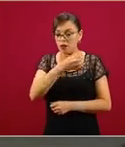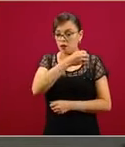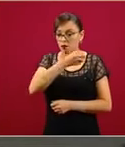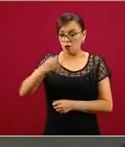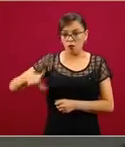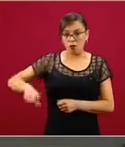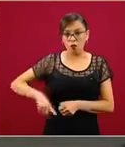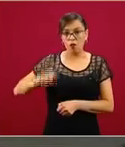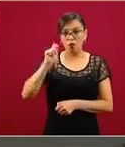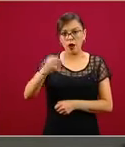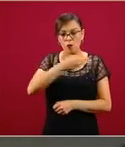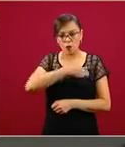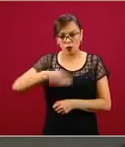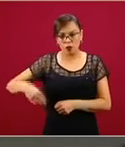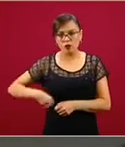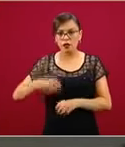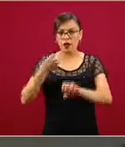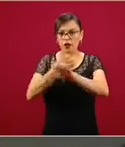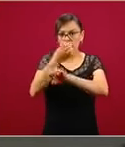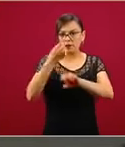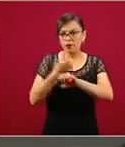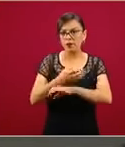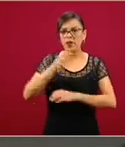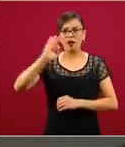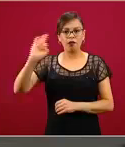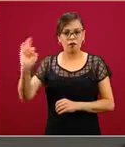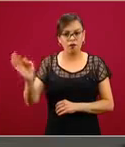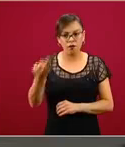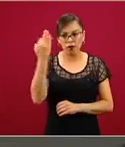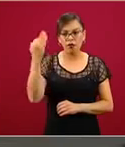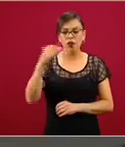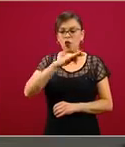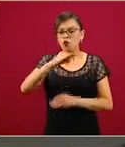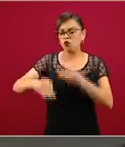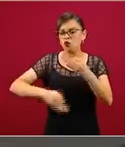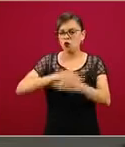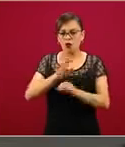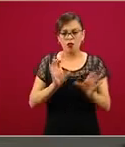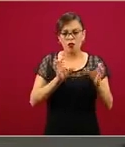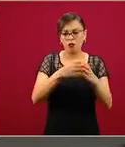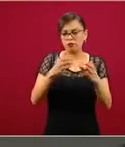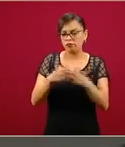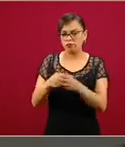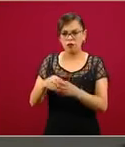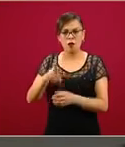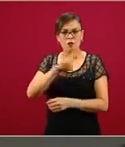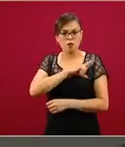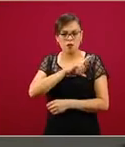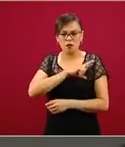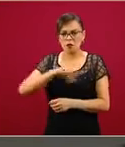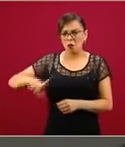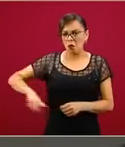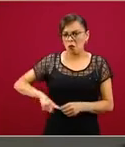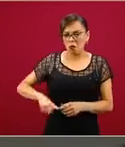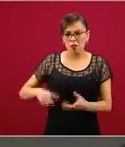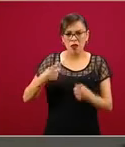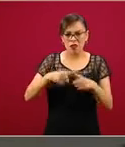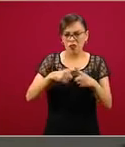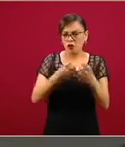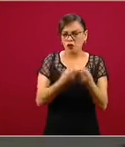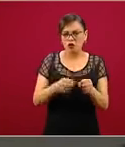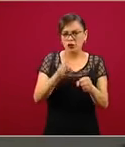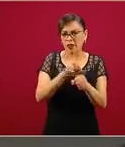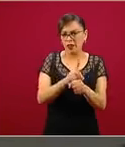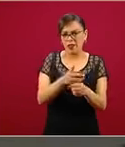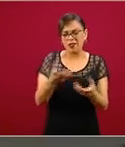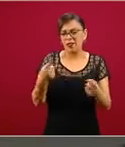municipal, estatal, federal, a todos los sectores de la sociedad, público, social, privado, para que a los tres poderes